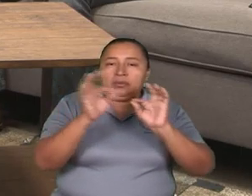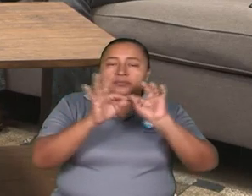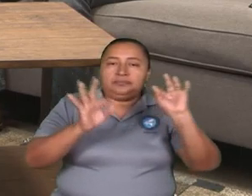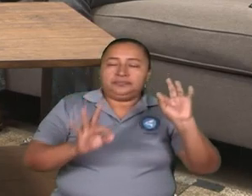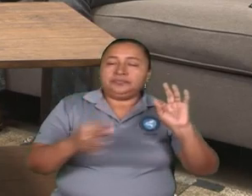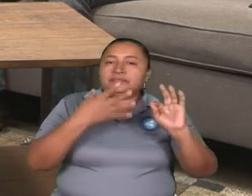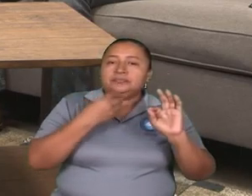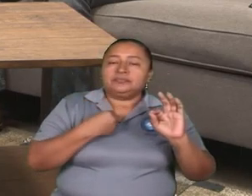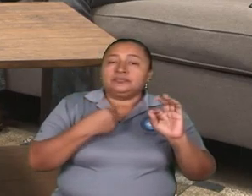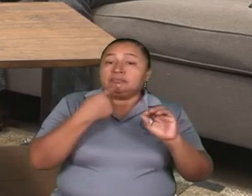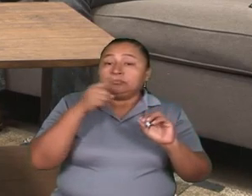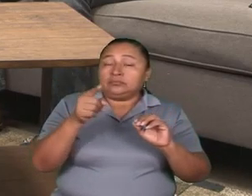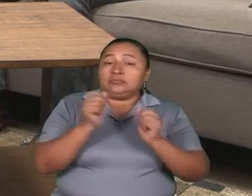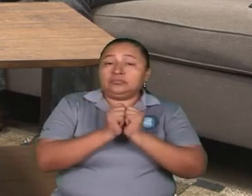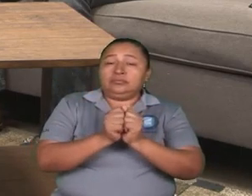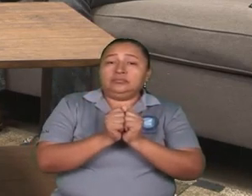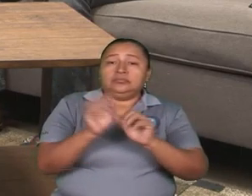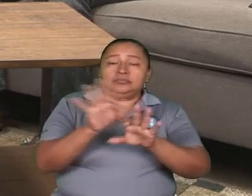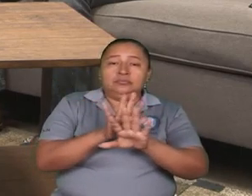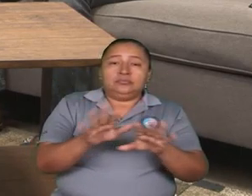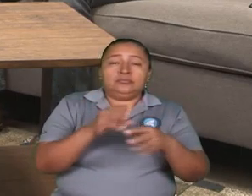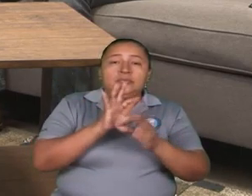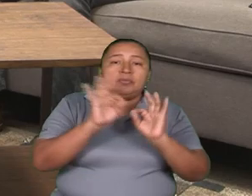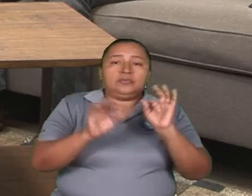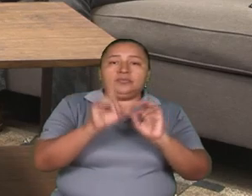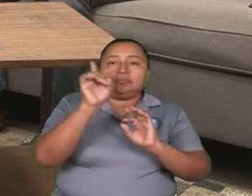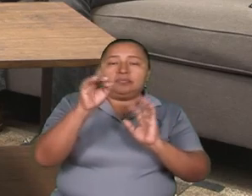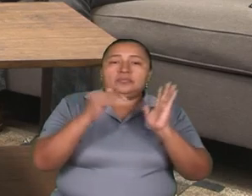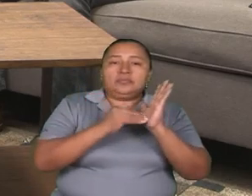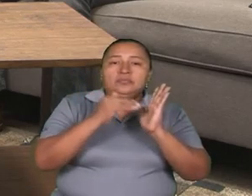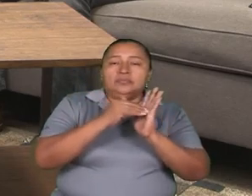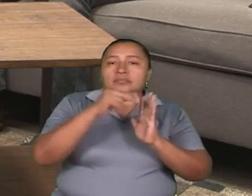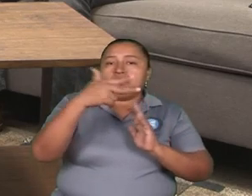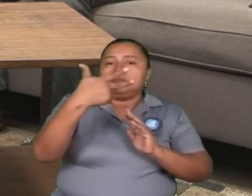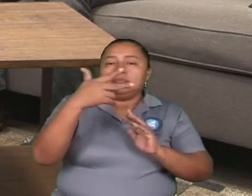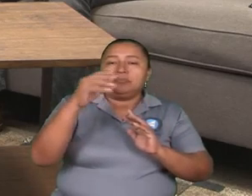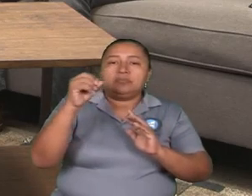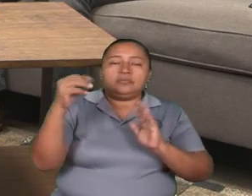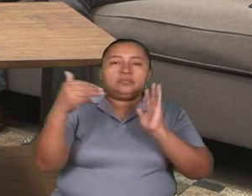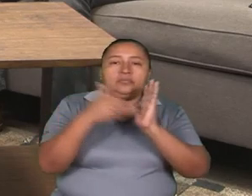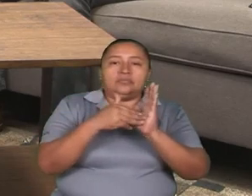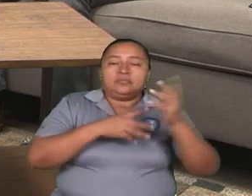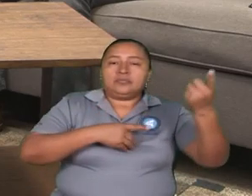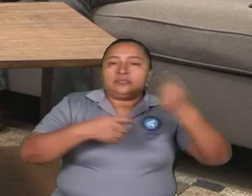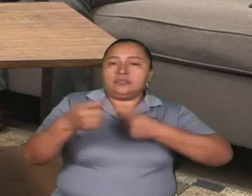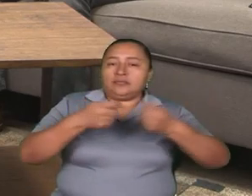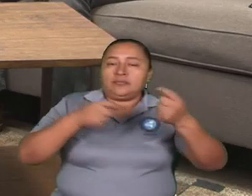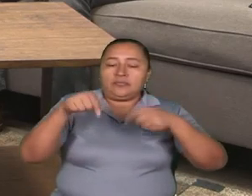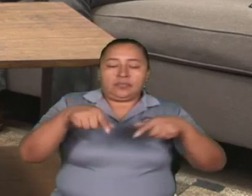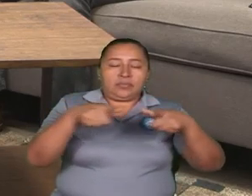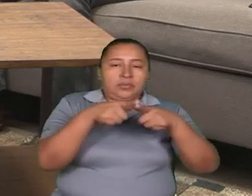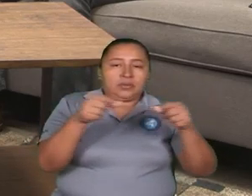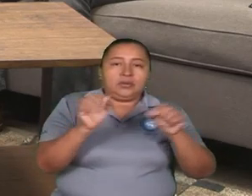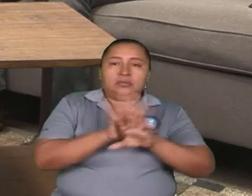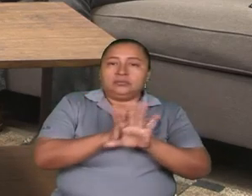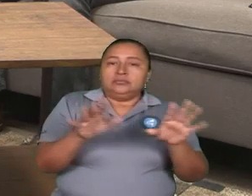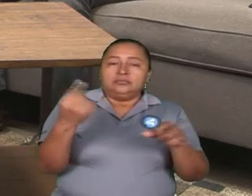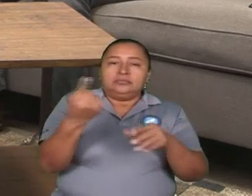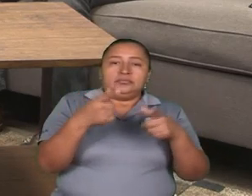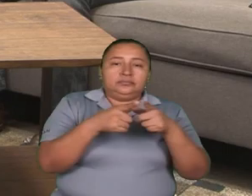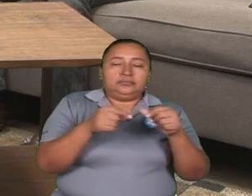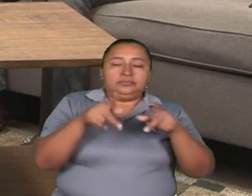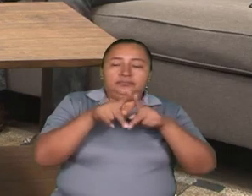y vamos a esperarlos. Así que todas las barras de cada uno de los departamentos las esperamos y seguimos